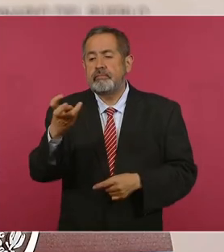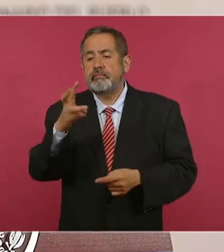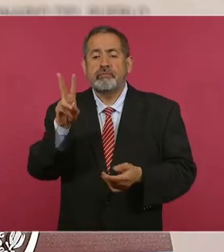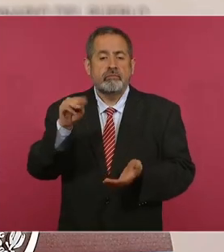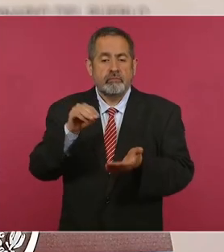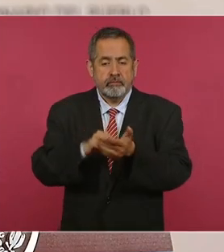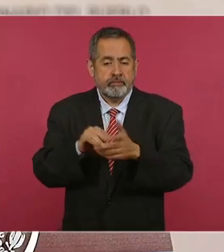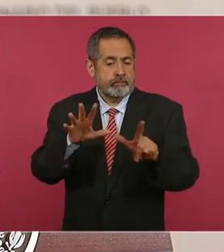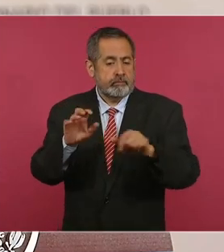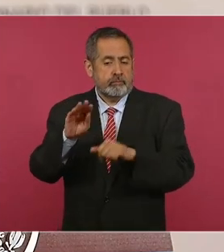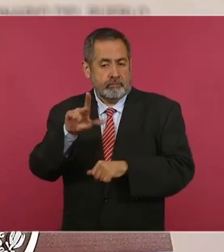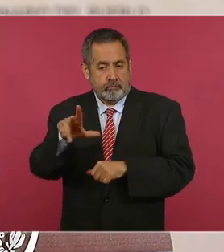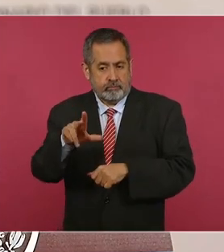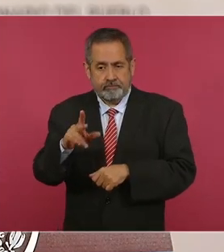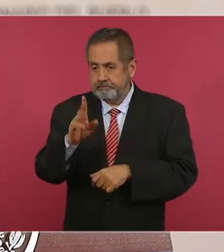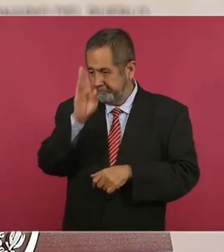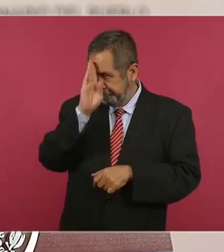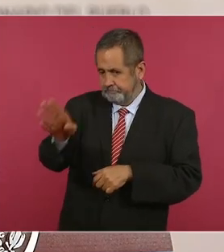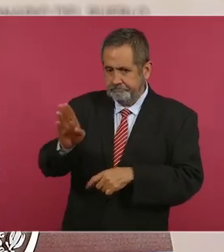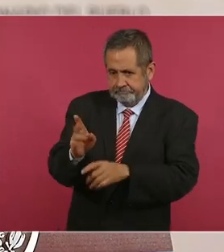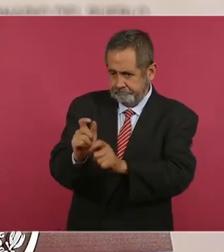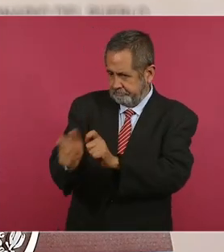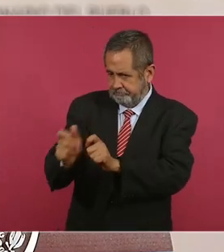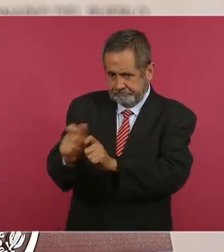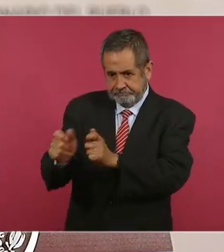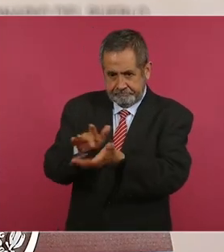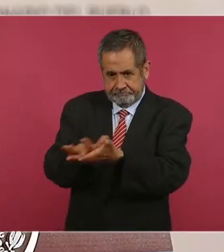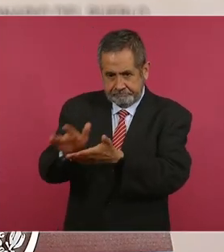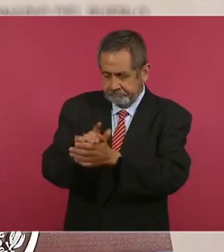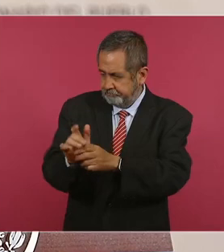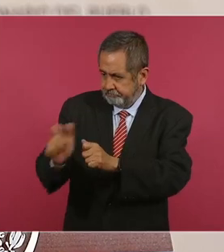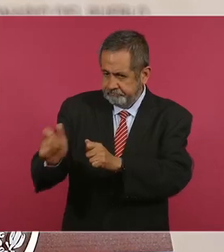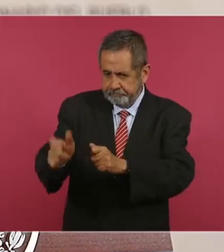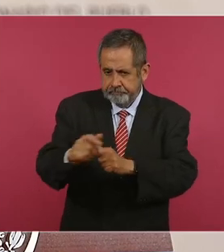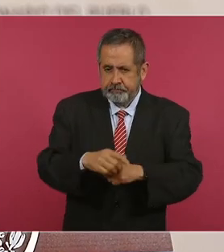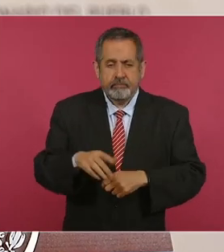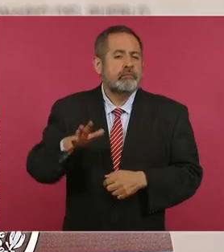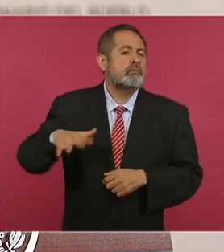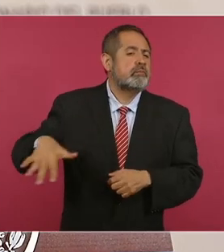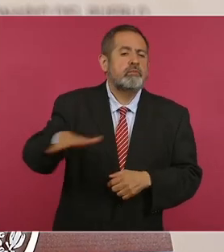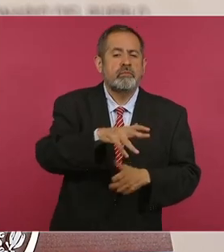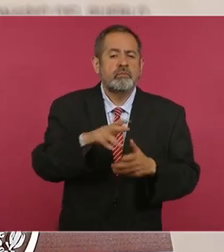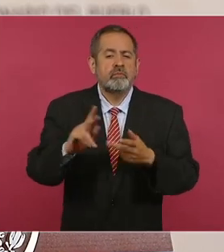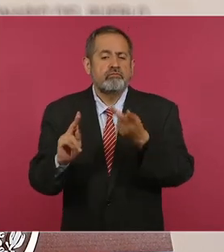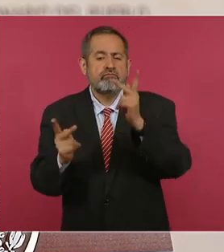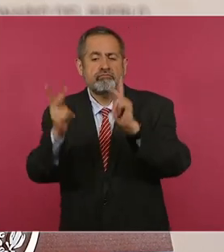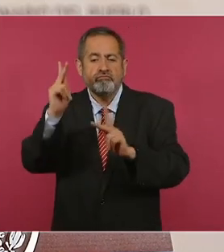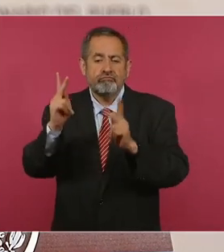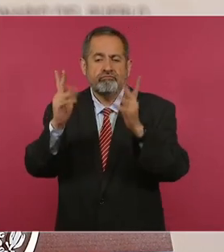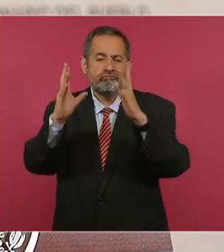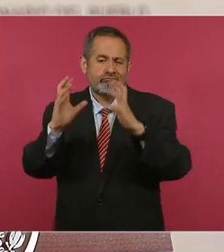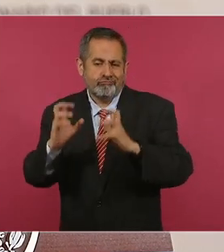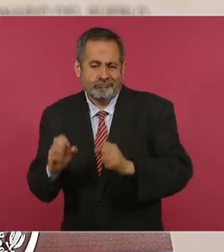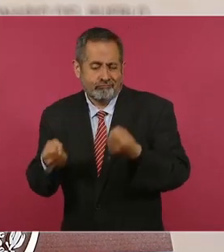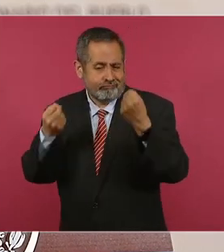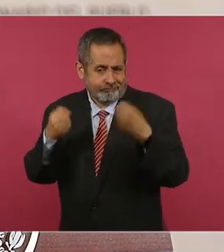302,798 que reciben de manera directa apoyo. Todos los que perdieron sus cosechas, me tocó